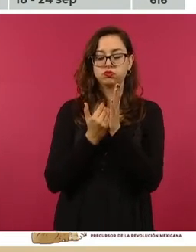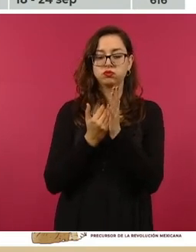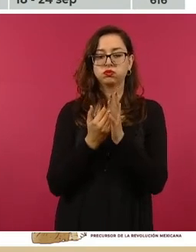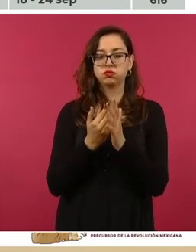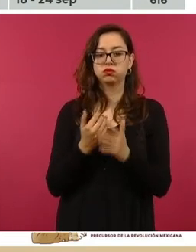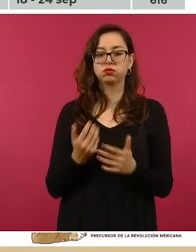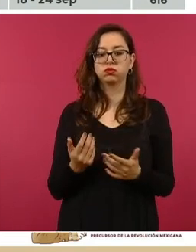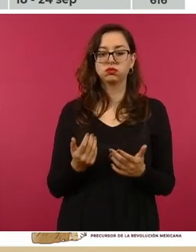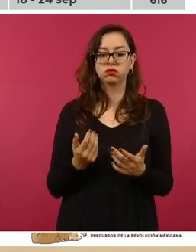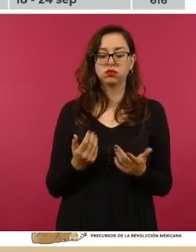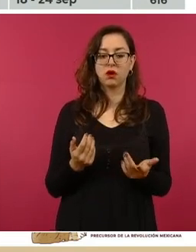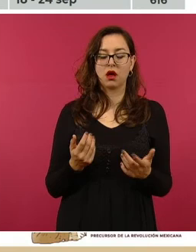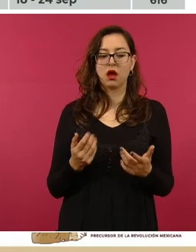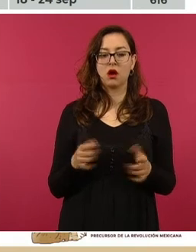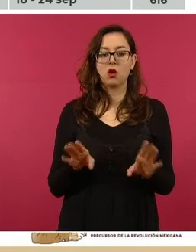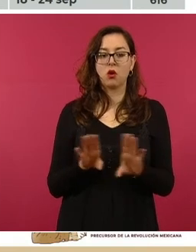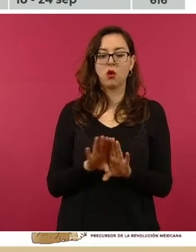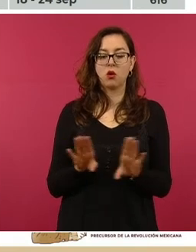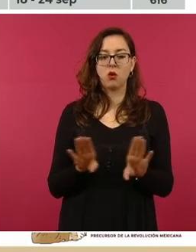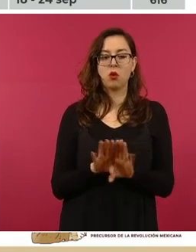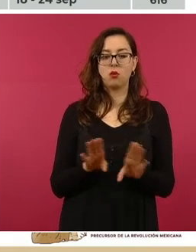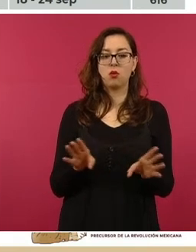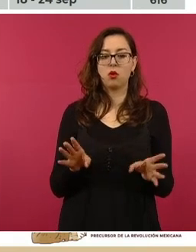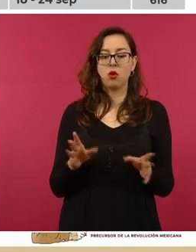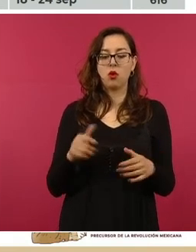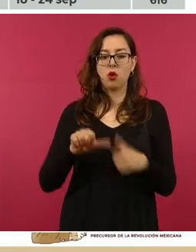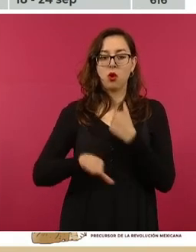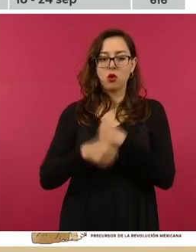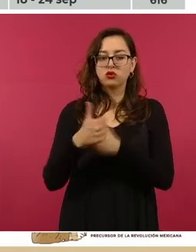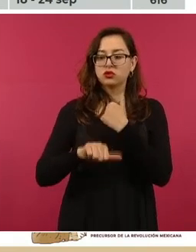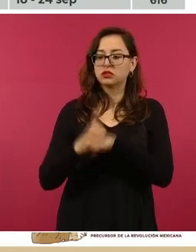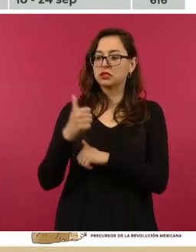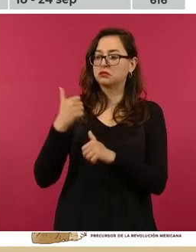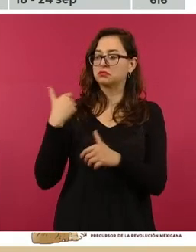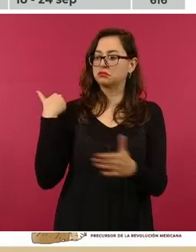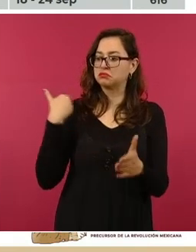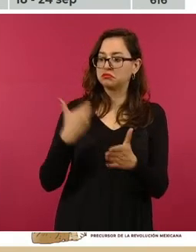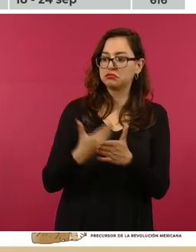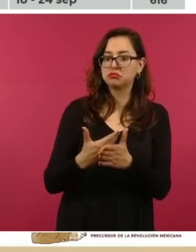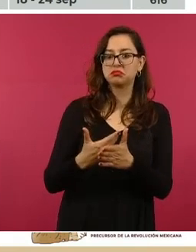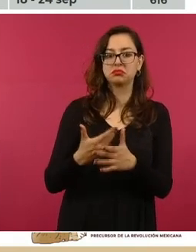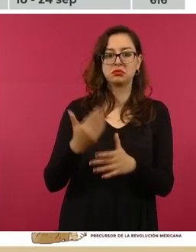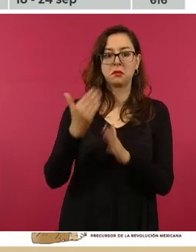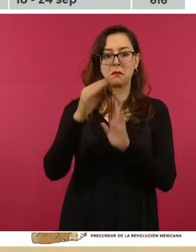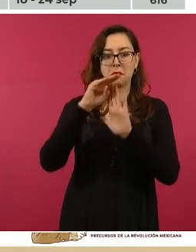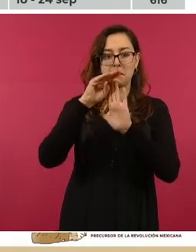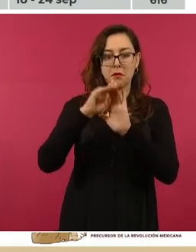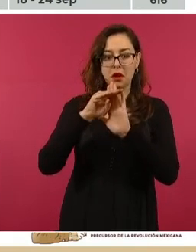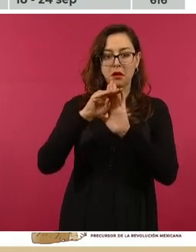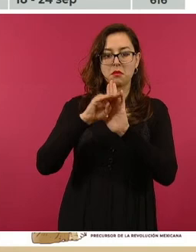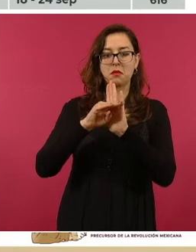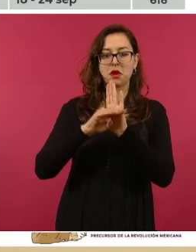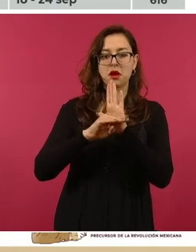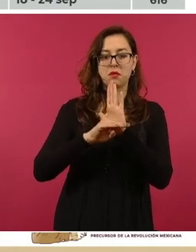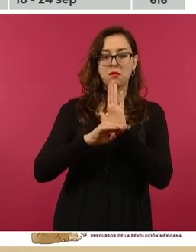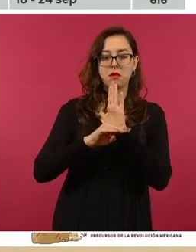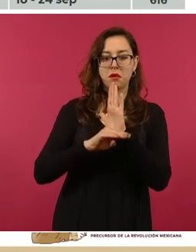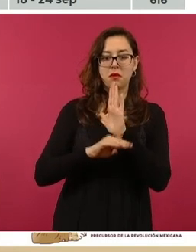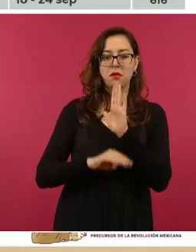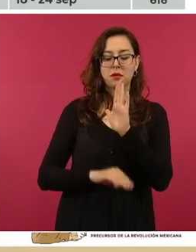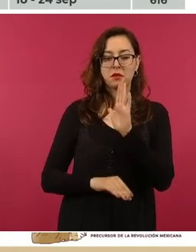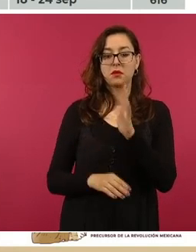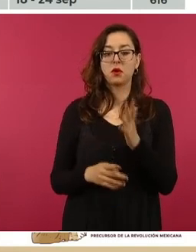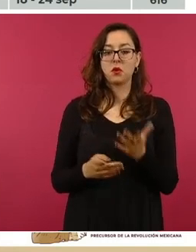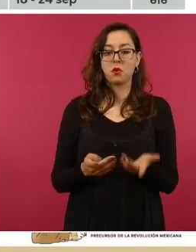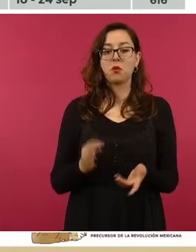Continuo desde hace ya 11 semanas en que cada una de las semanas va bajando, y en la tabla mostramos